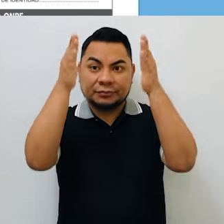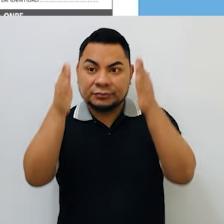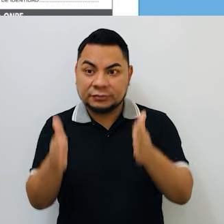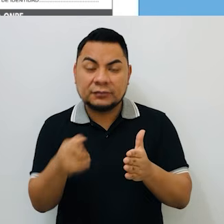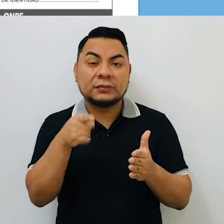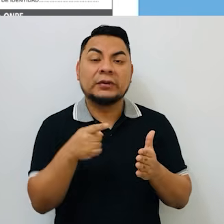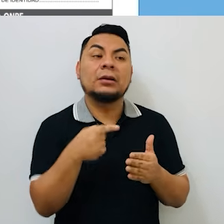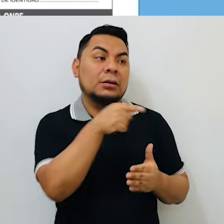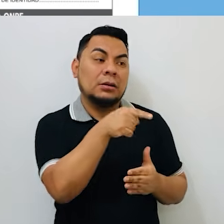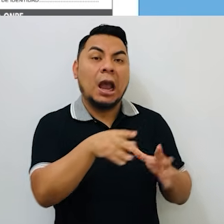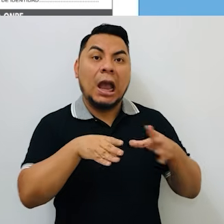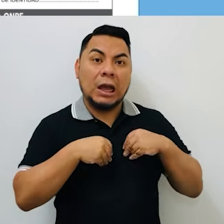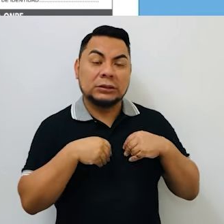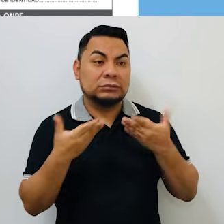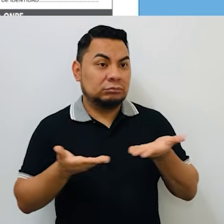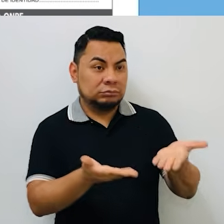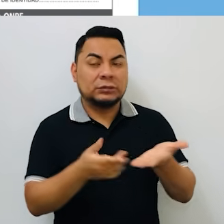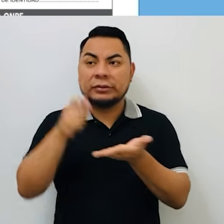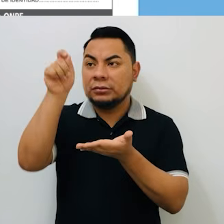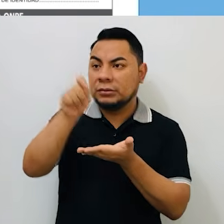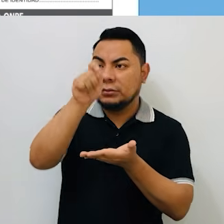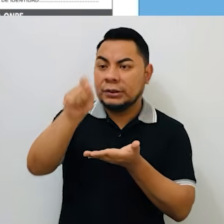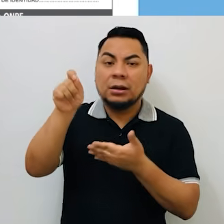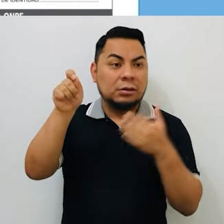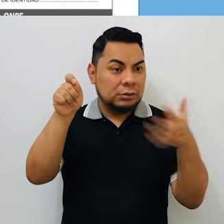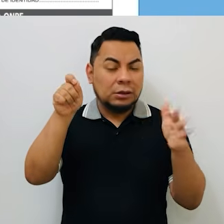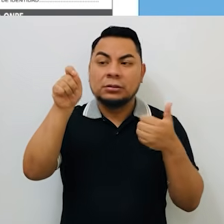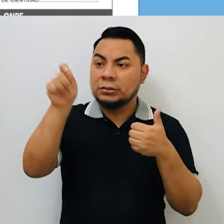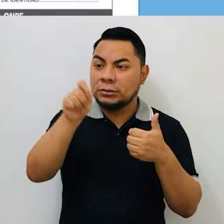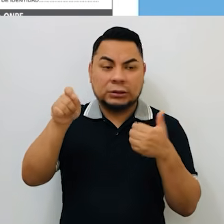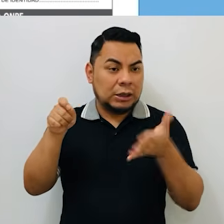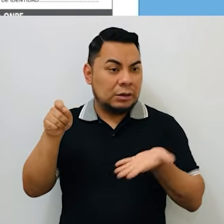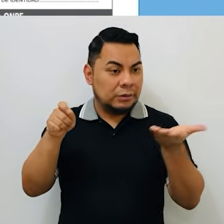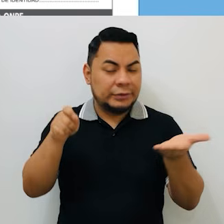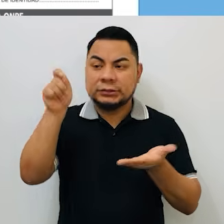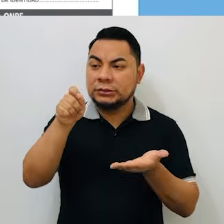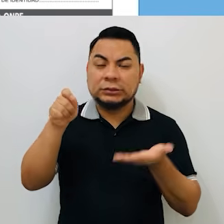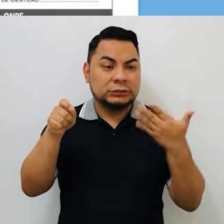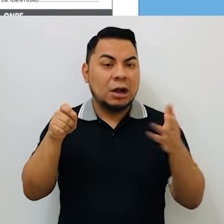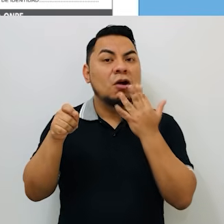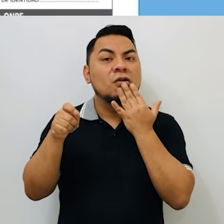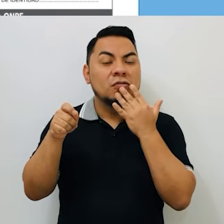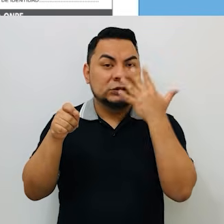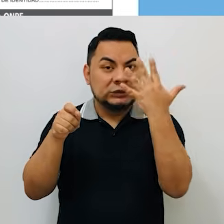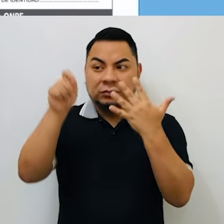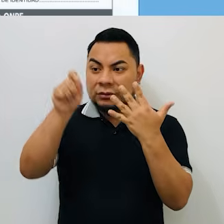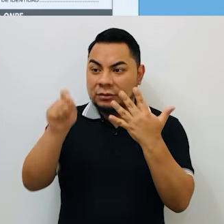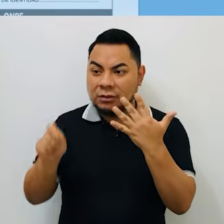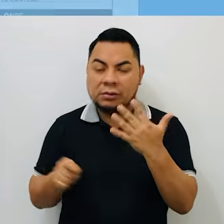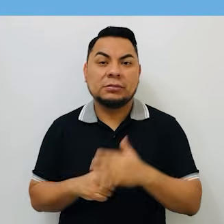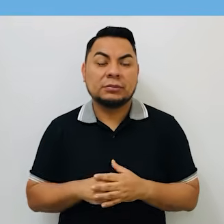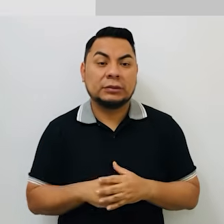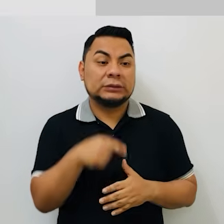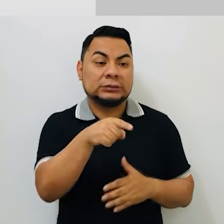un aspa en el cargo de entrega de actas y material electoral por cada sobre de color entregado.